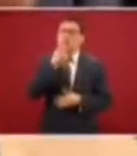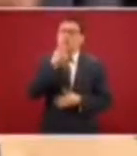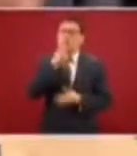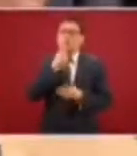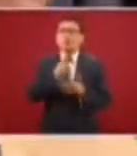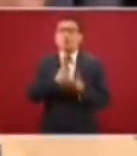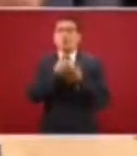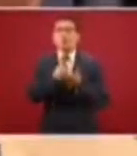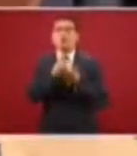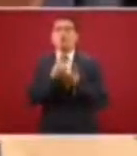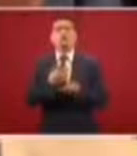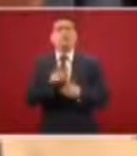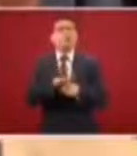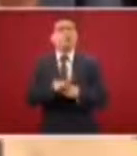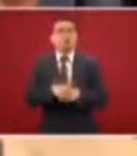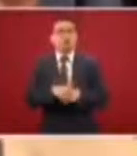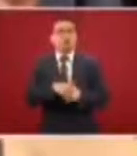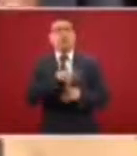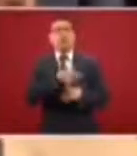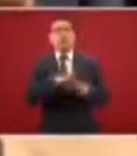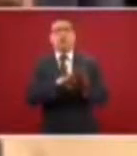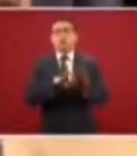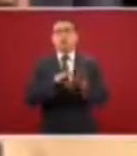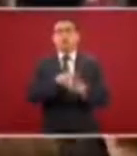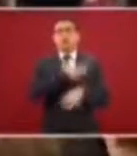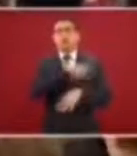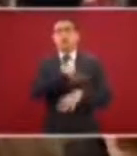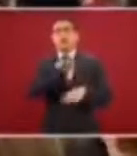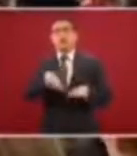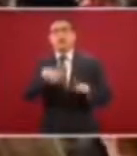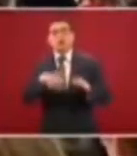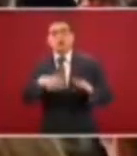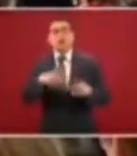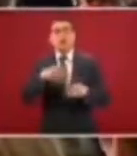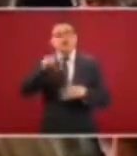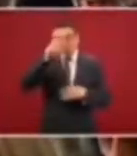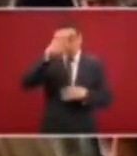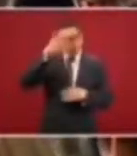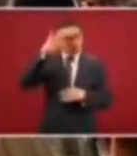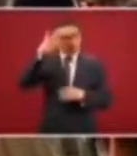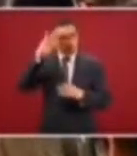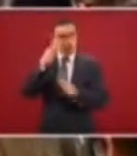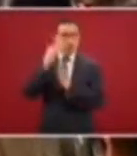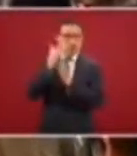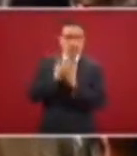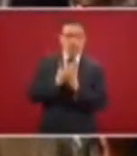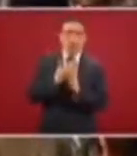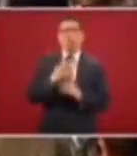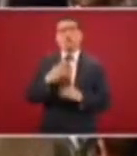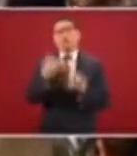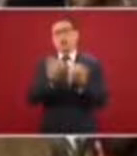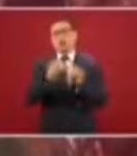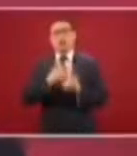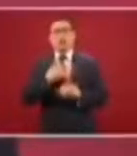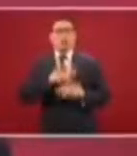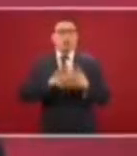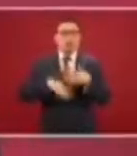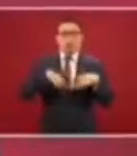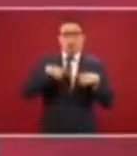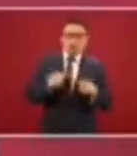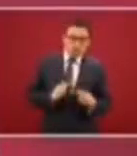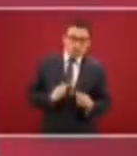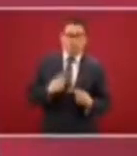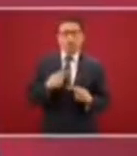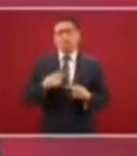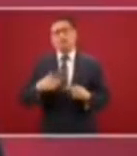tratamiento? Generalmente, como dije, el tratamiento es de carácter general. Hay que quitar la fiebre, porque es una fiebre que puede ser desgastante y desde